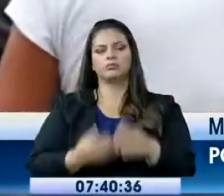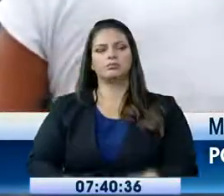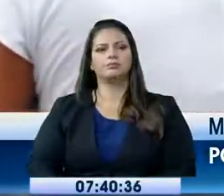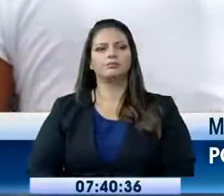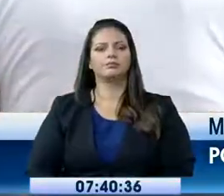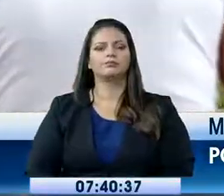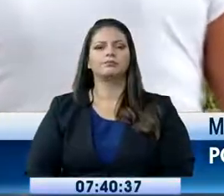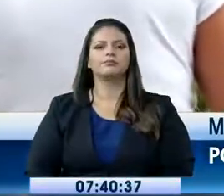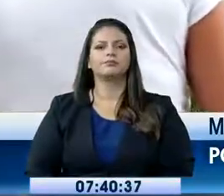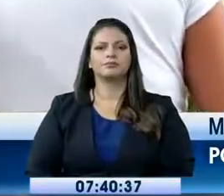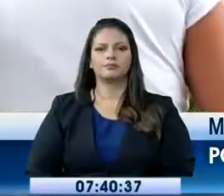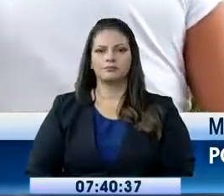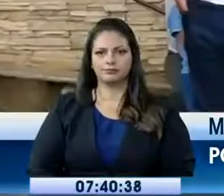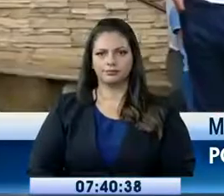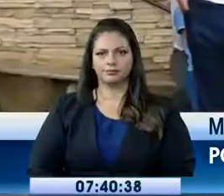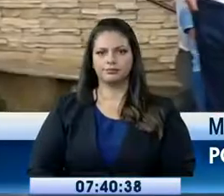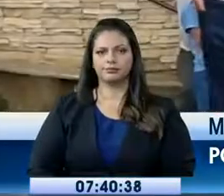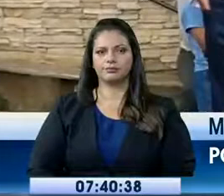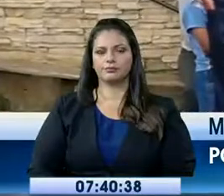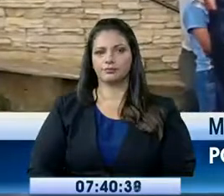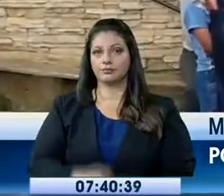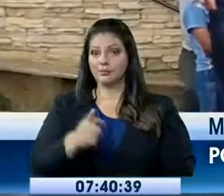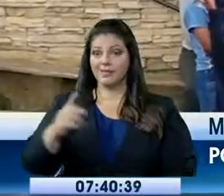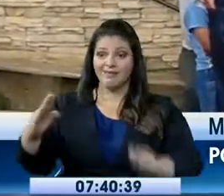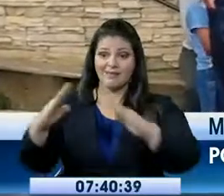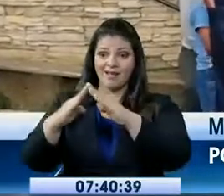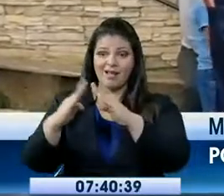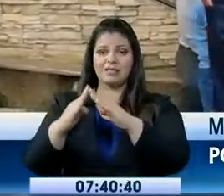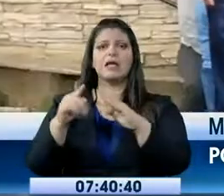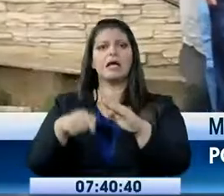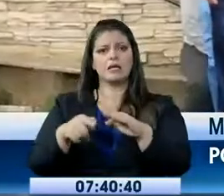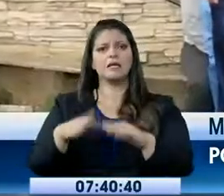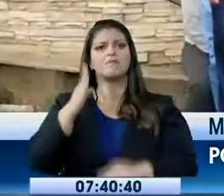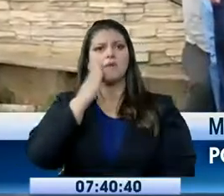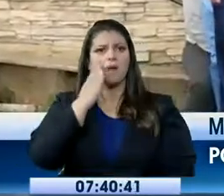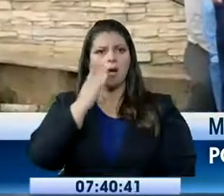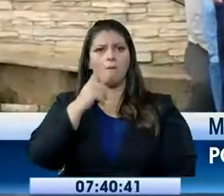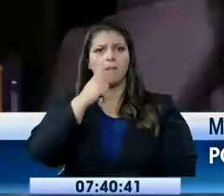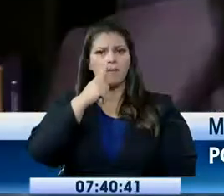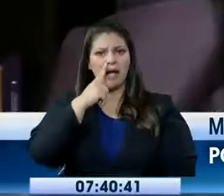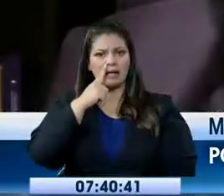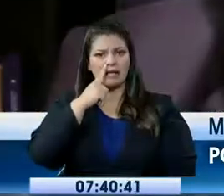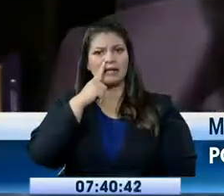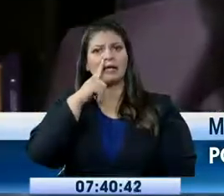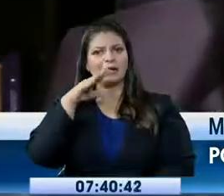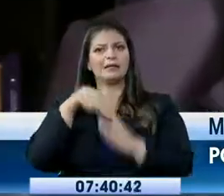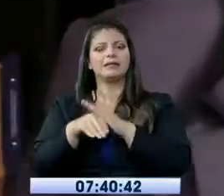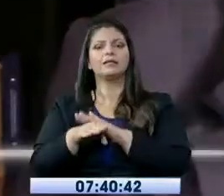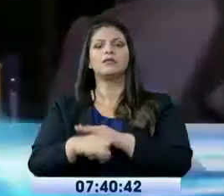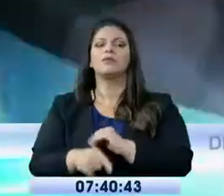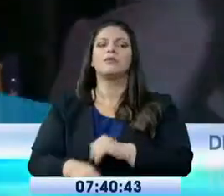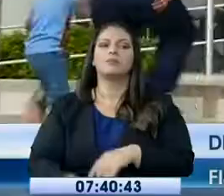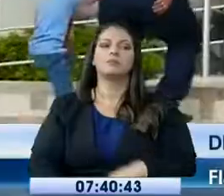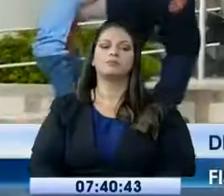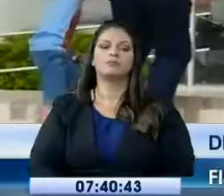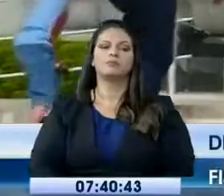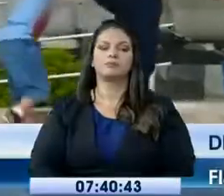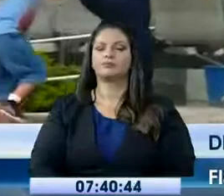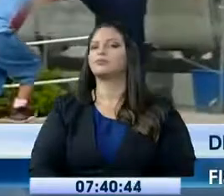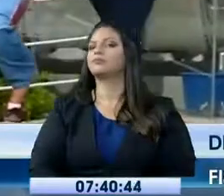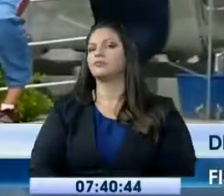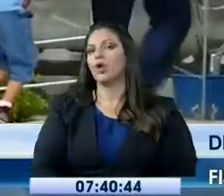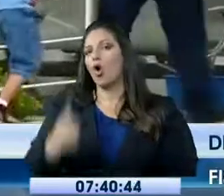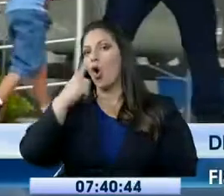criminal se dio en la vivienda de los padres de la bebé asesinada. Estuvo ingiriendo licor con sus amigos, luego de manera agresiva ingresa a su